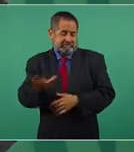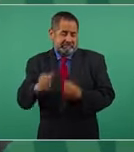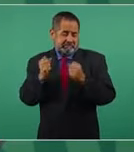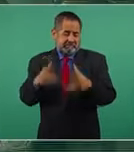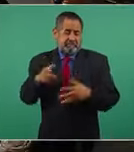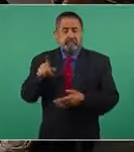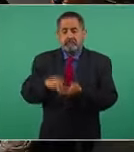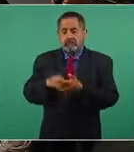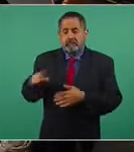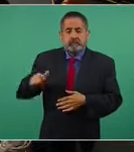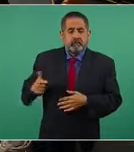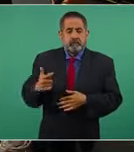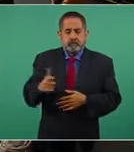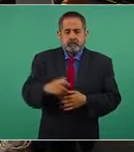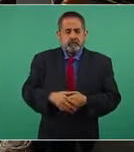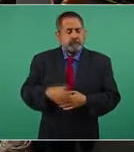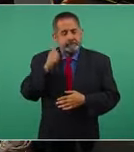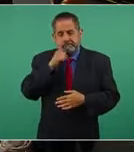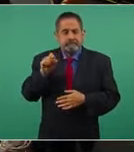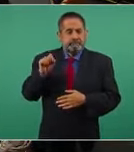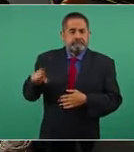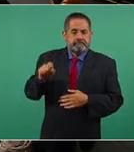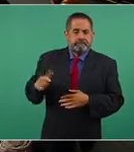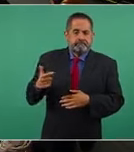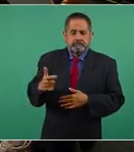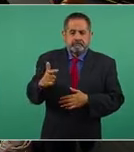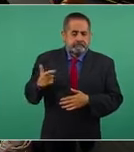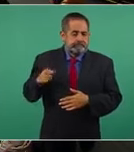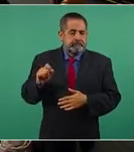Siempre está. Pongan ayer.